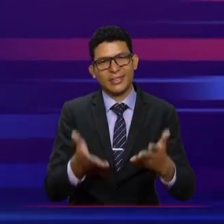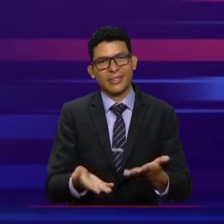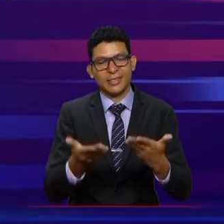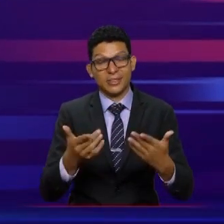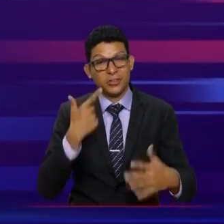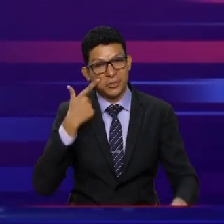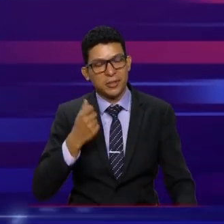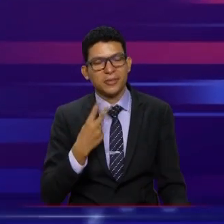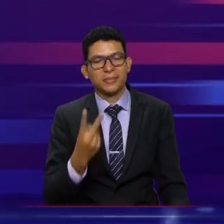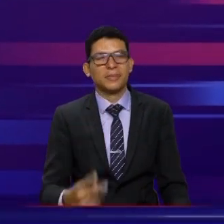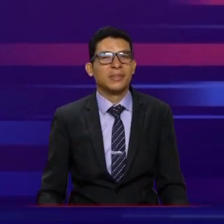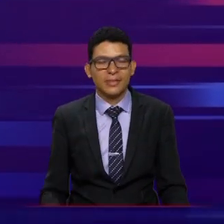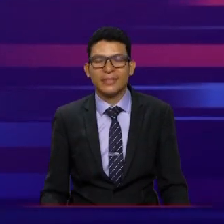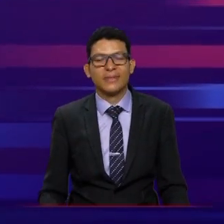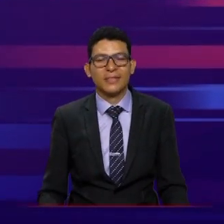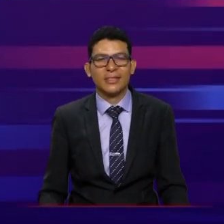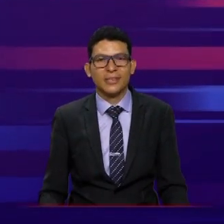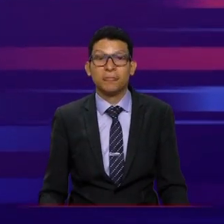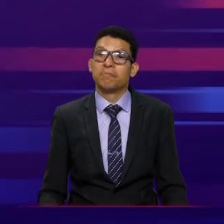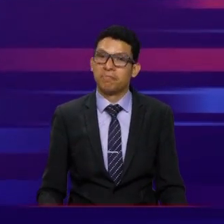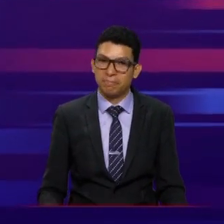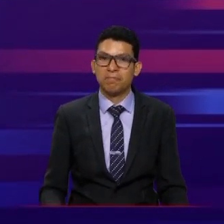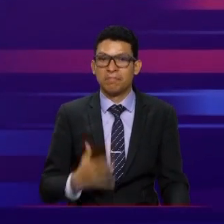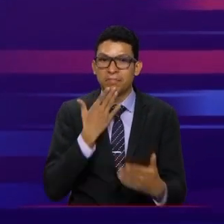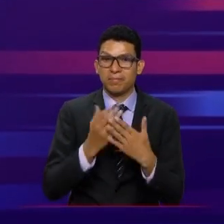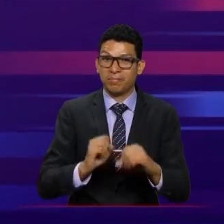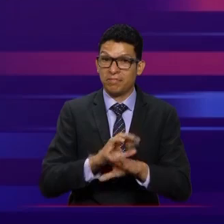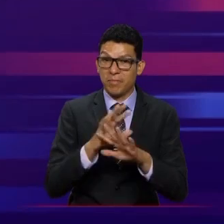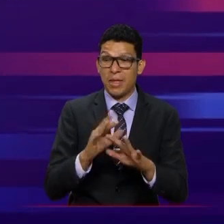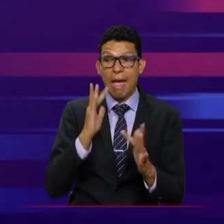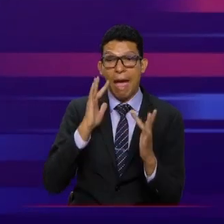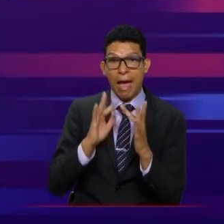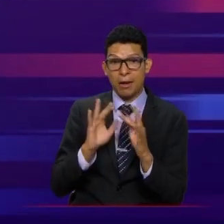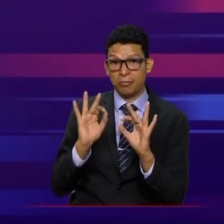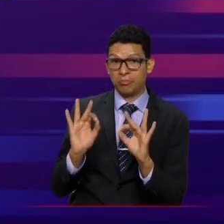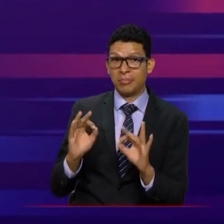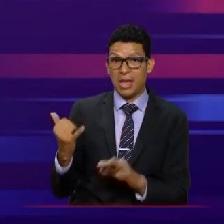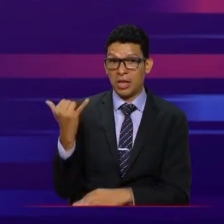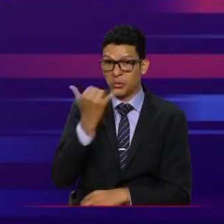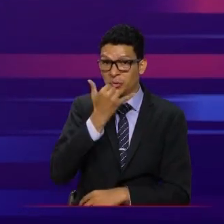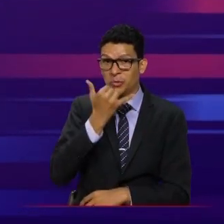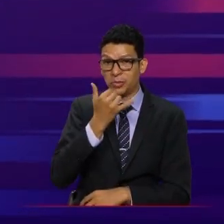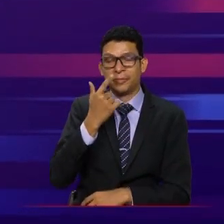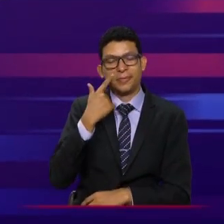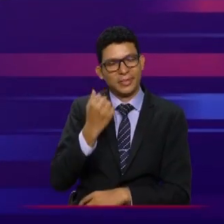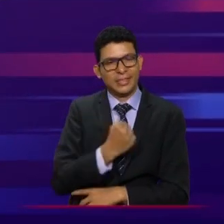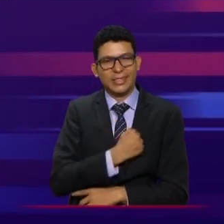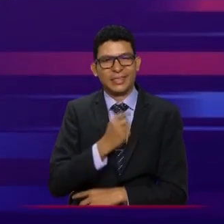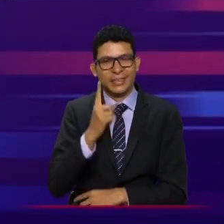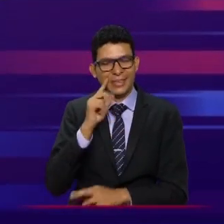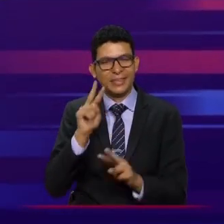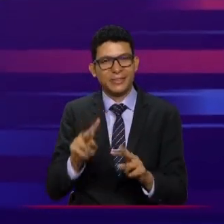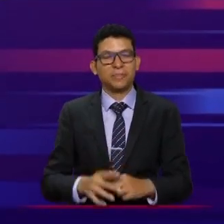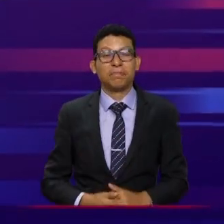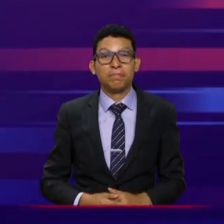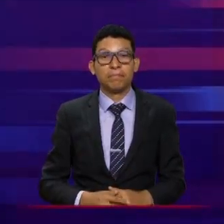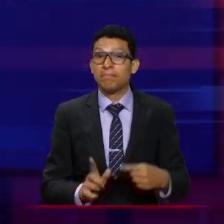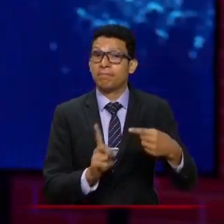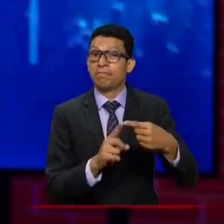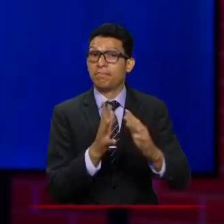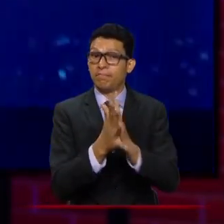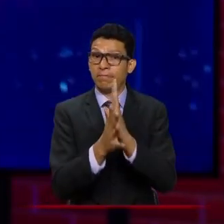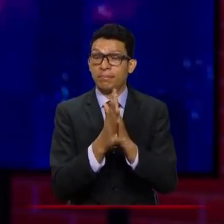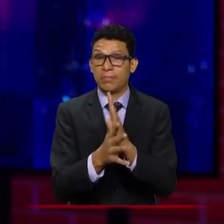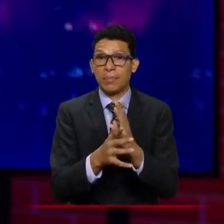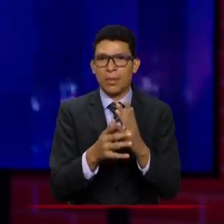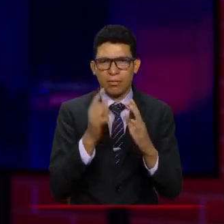placer verlo. Gigi, muy buenos días, le queda espectacular ese azul, igualmente me encanta verle. Primero le cuento que Tras